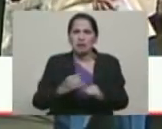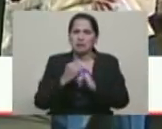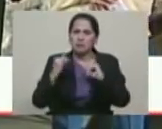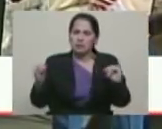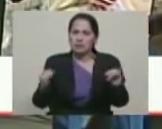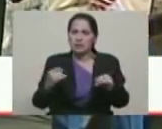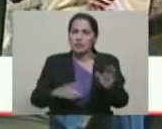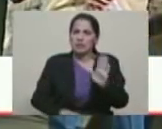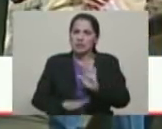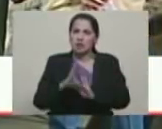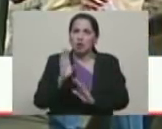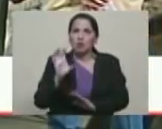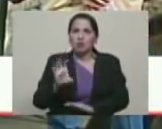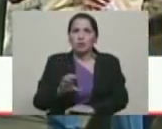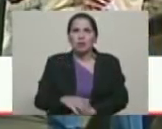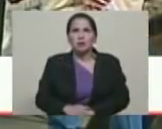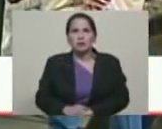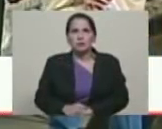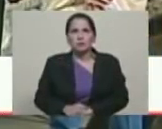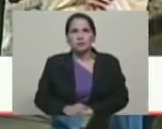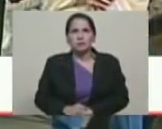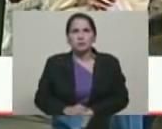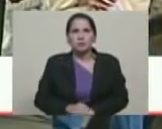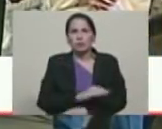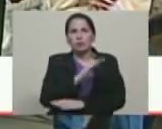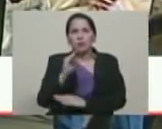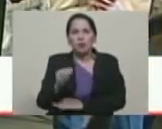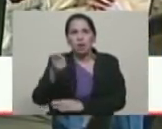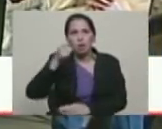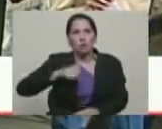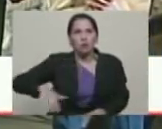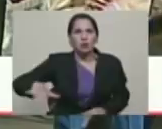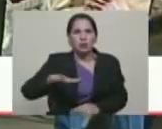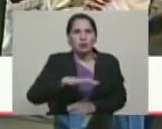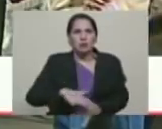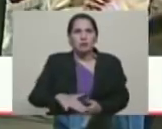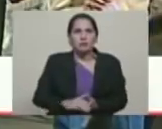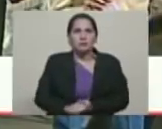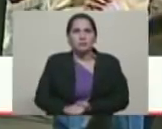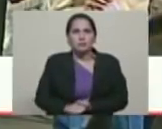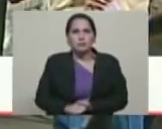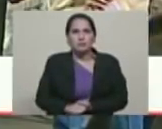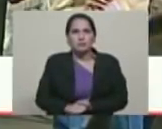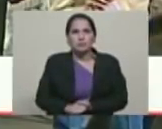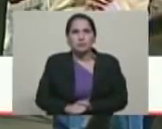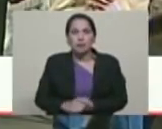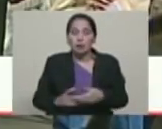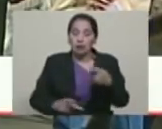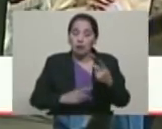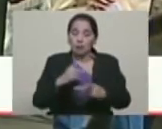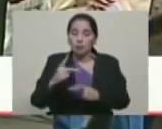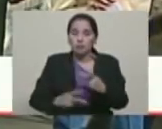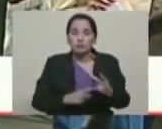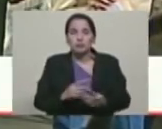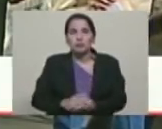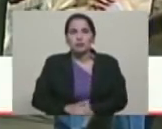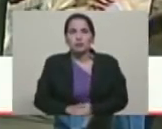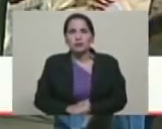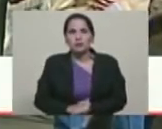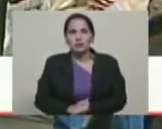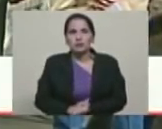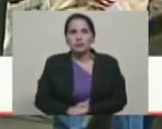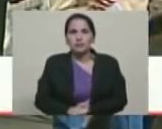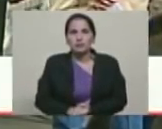desarrollo del país, de la protección del pueblo. Y en este caso de la producción, de la producción.